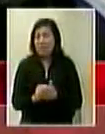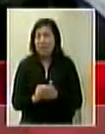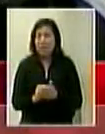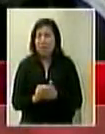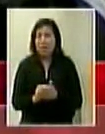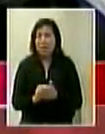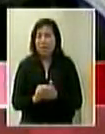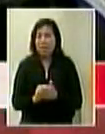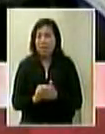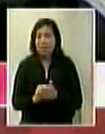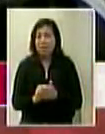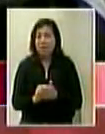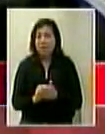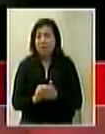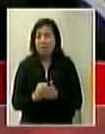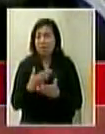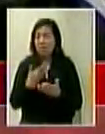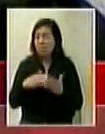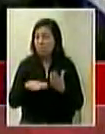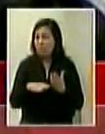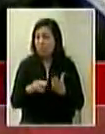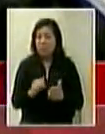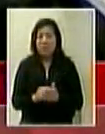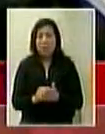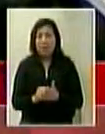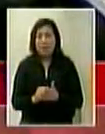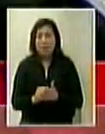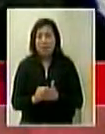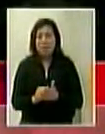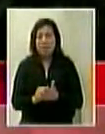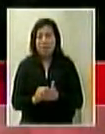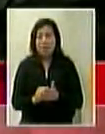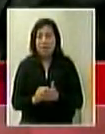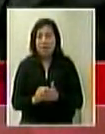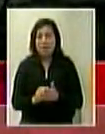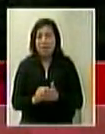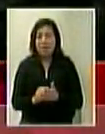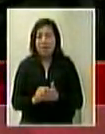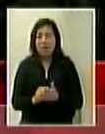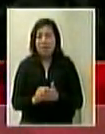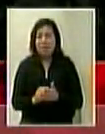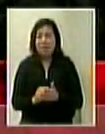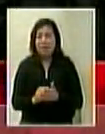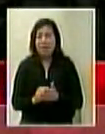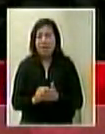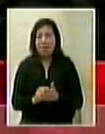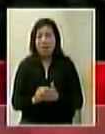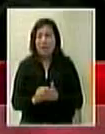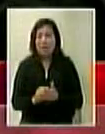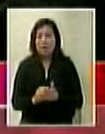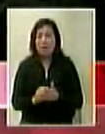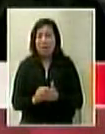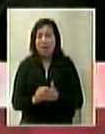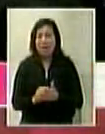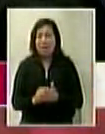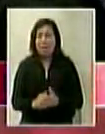eso es pues un jardín de infancia, con perdón de la ironía.